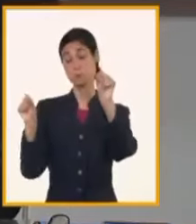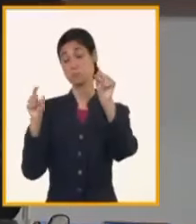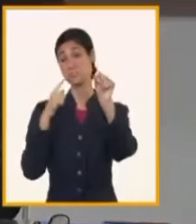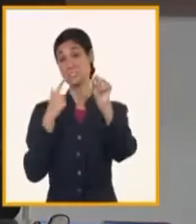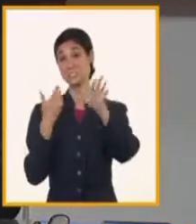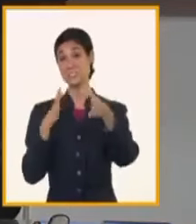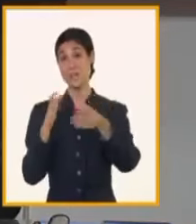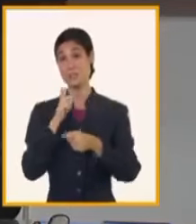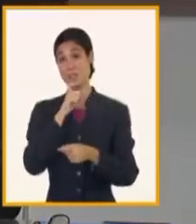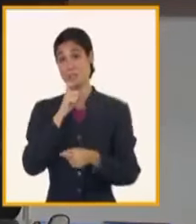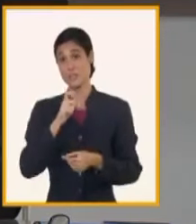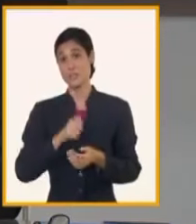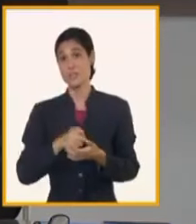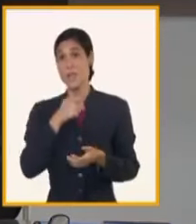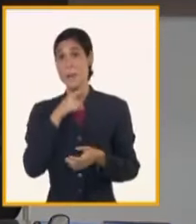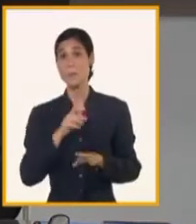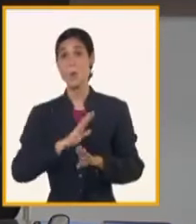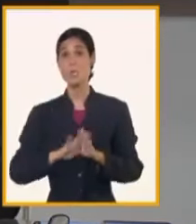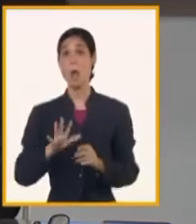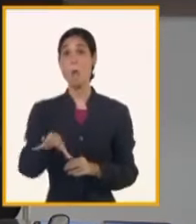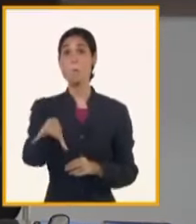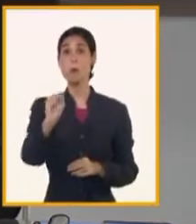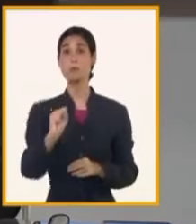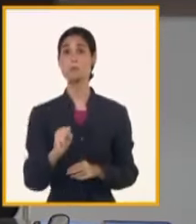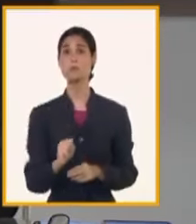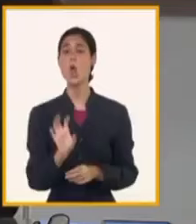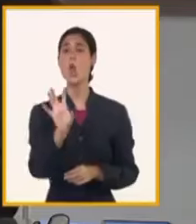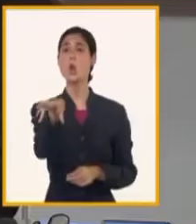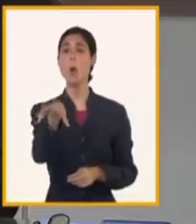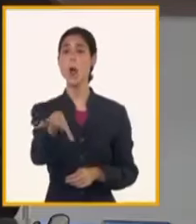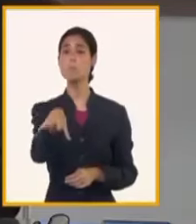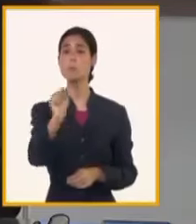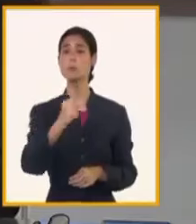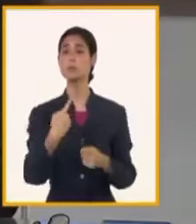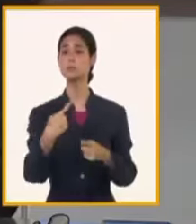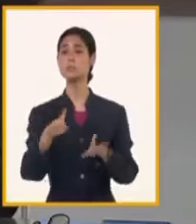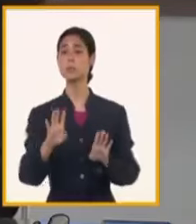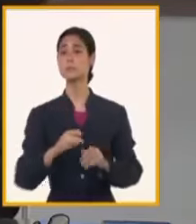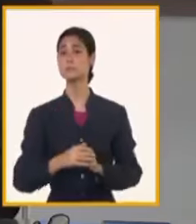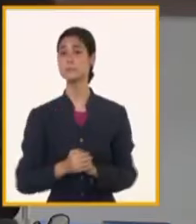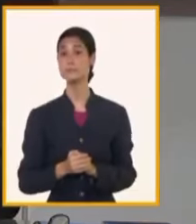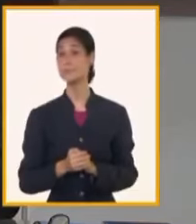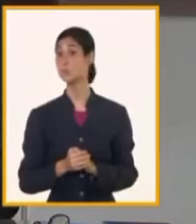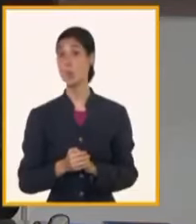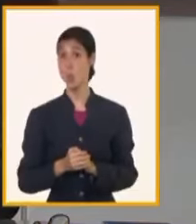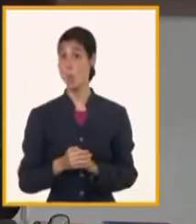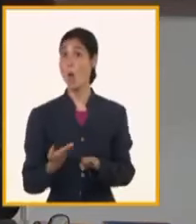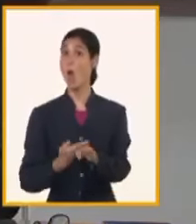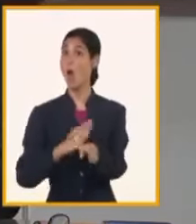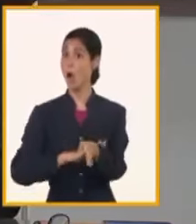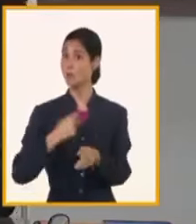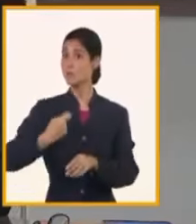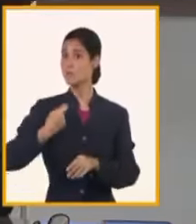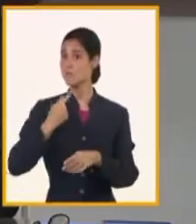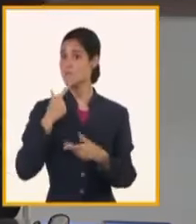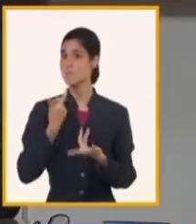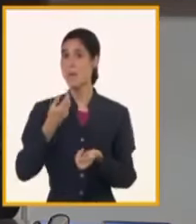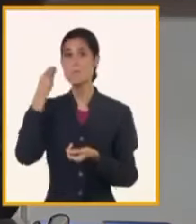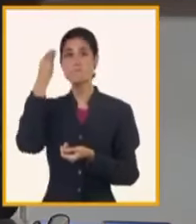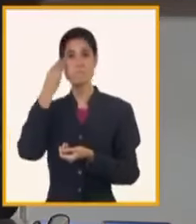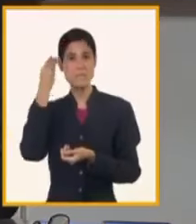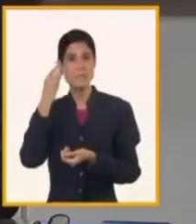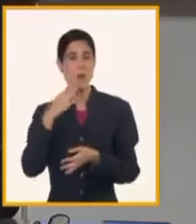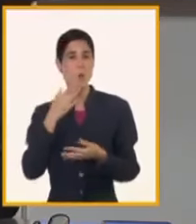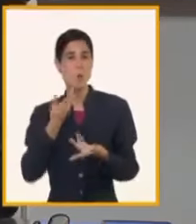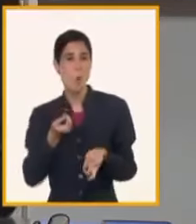de se decía Apaga el circuito número tal de la provincia tal sin conocer si ahí había algún problema si había